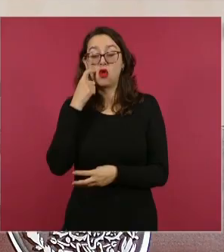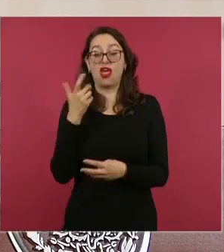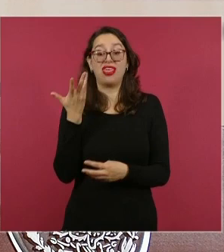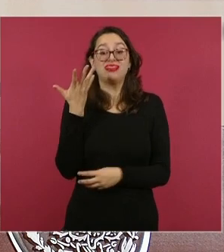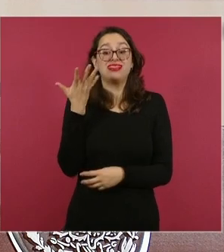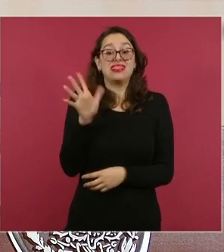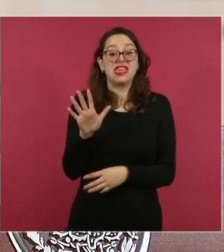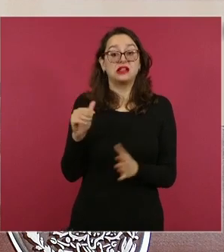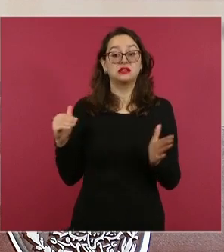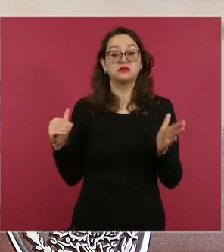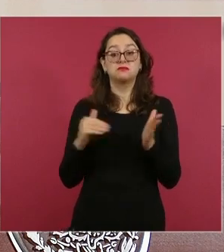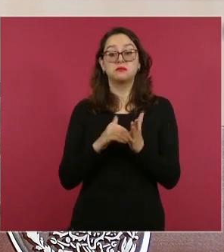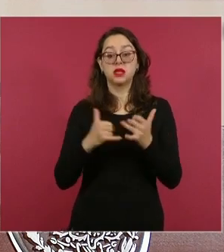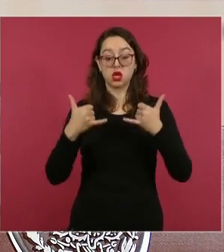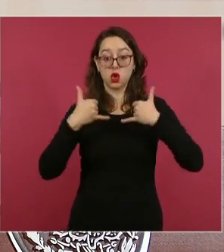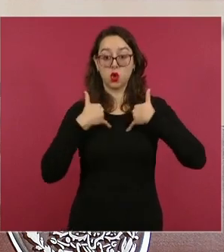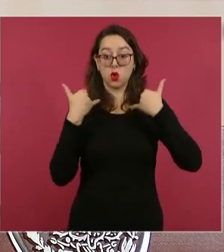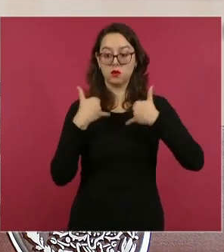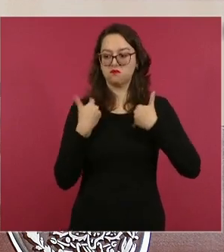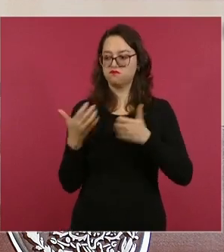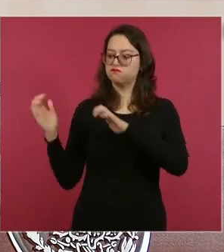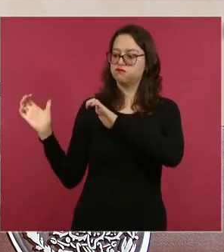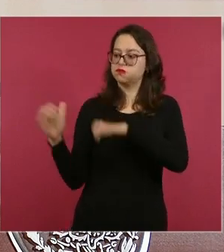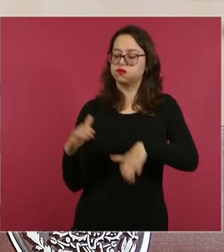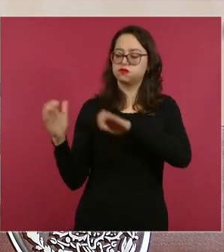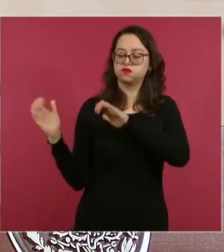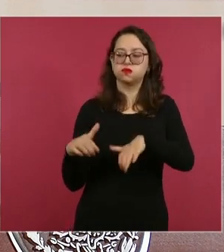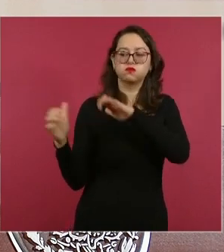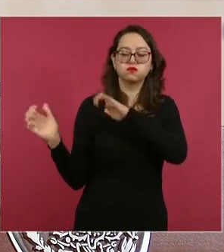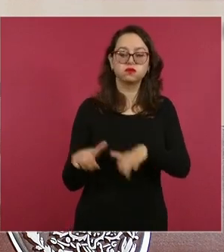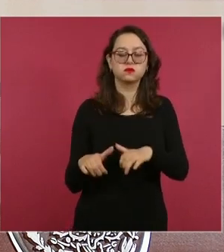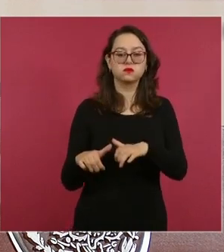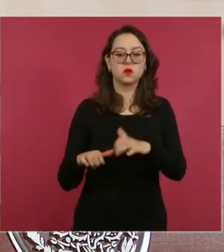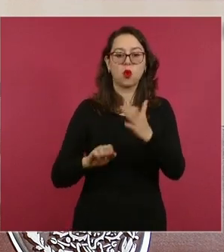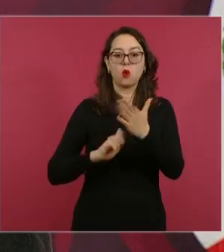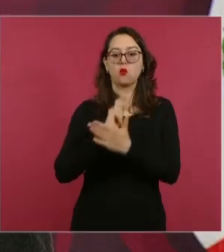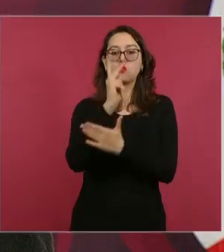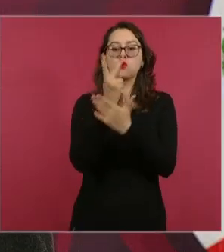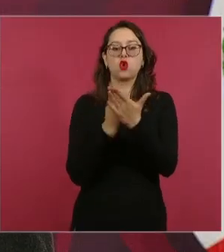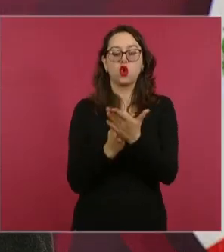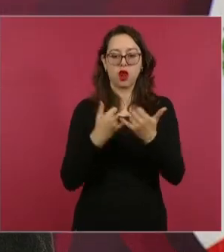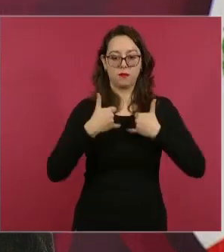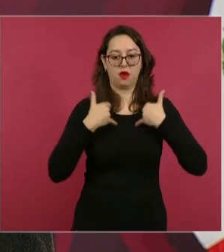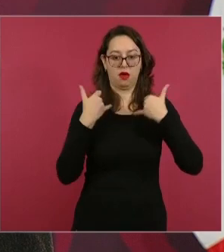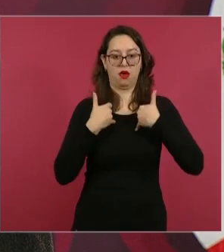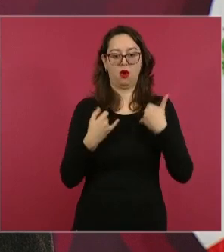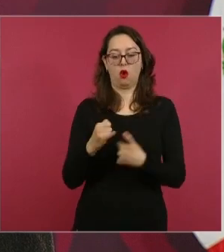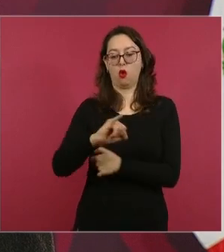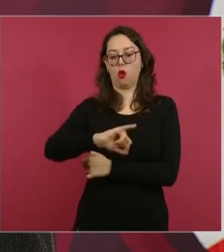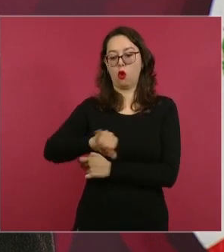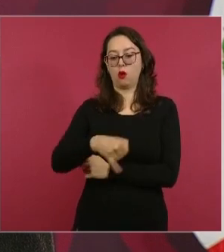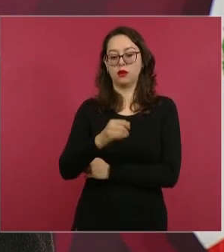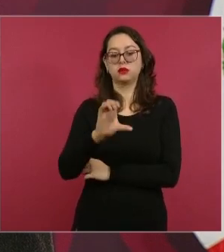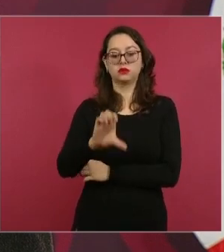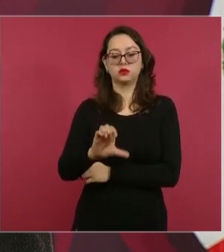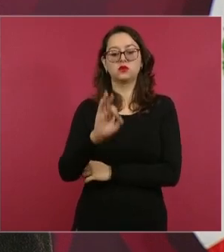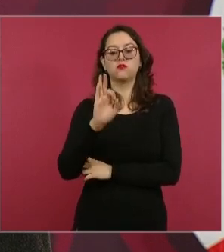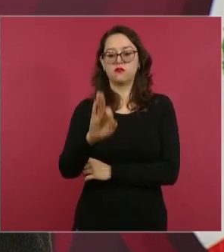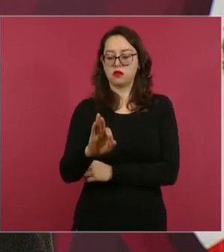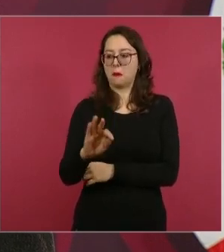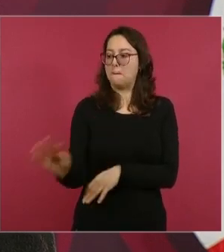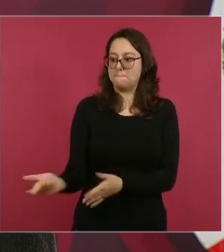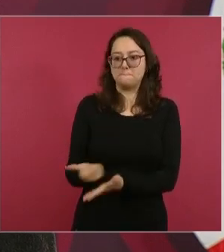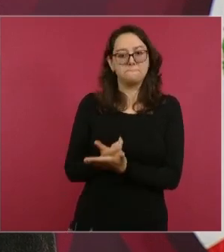más 10,00 jóvenes más se van a